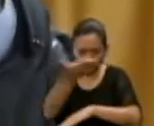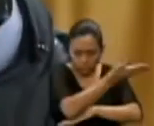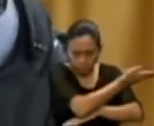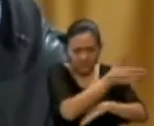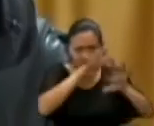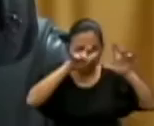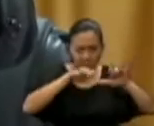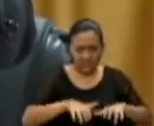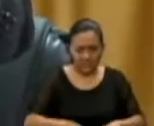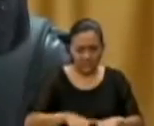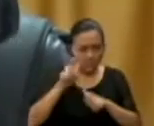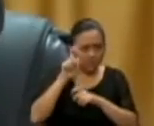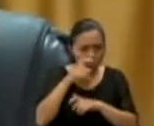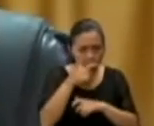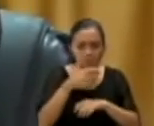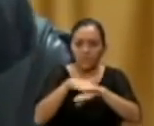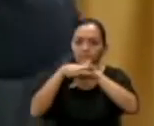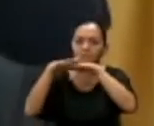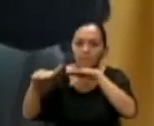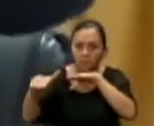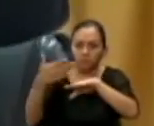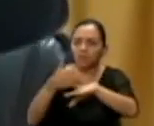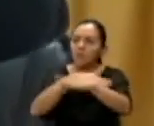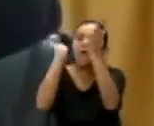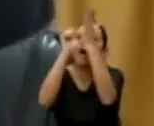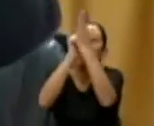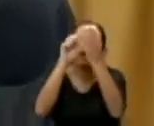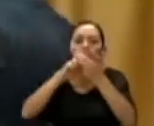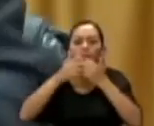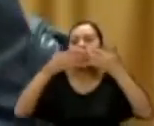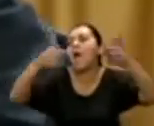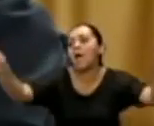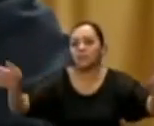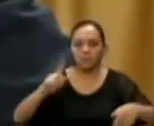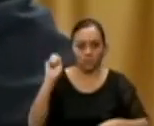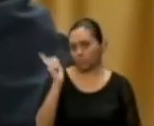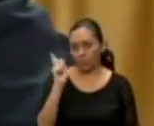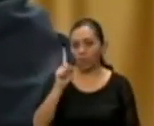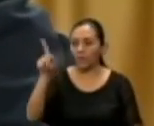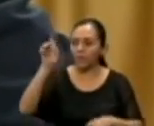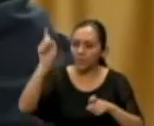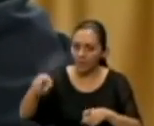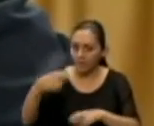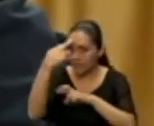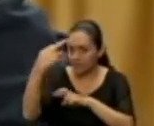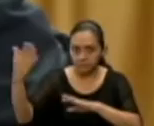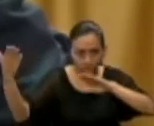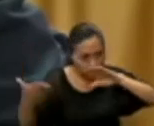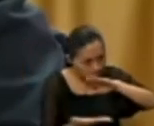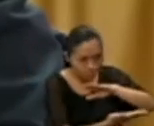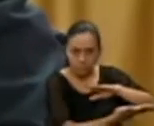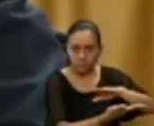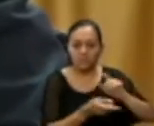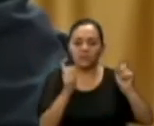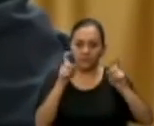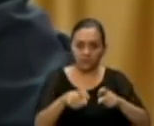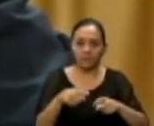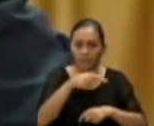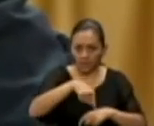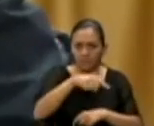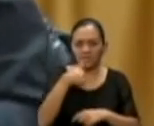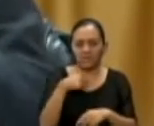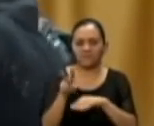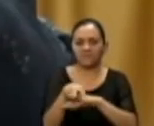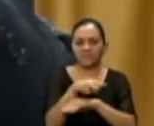con invitación con programada no era golpear para ser su político para que vea que incluso ahí hay una unidad de fiscalía